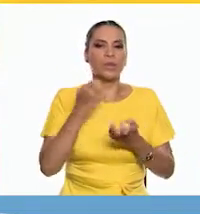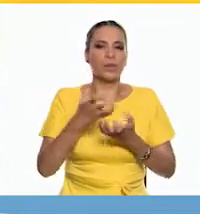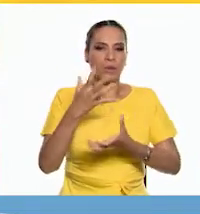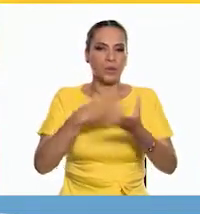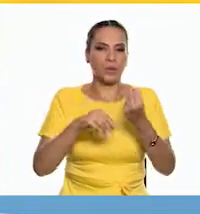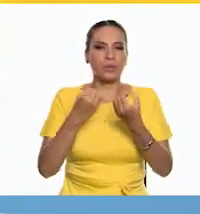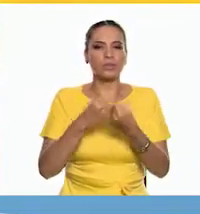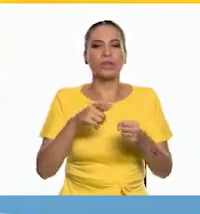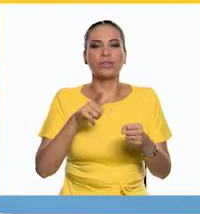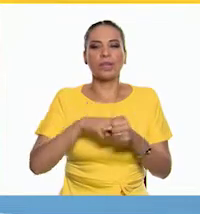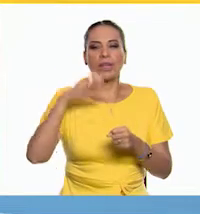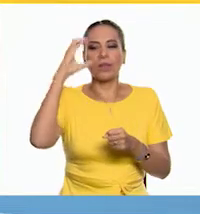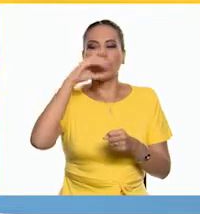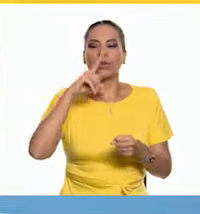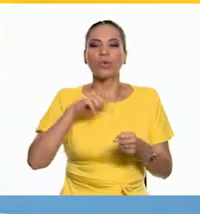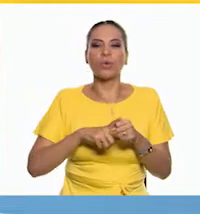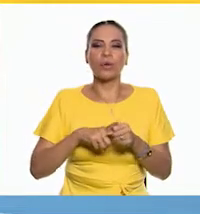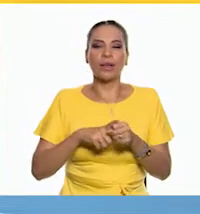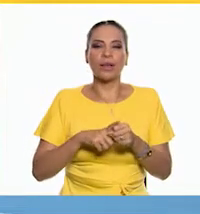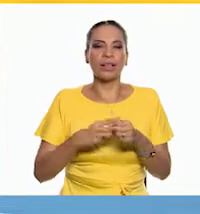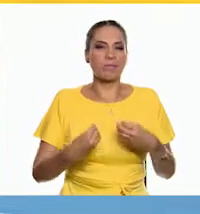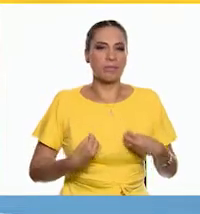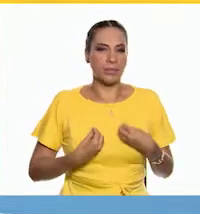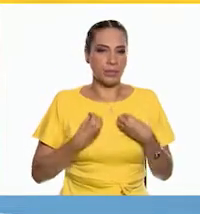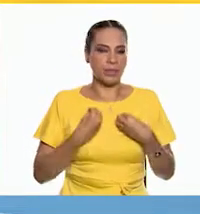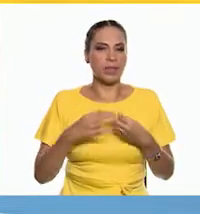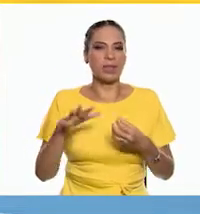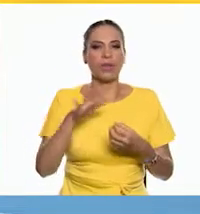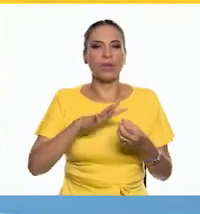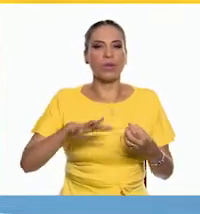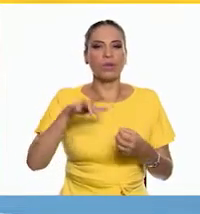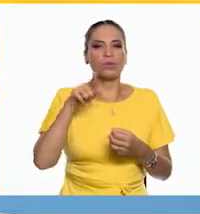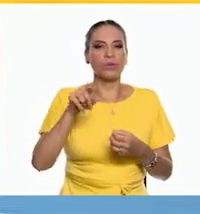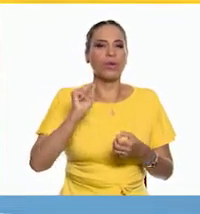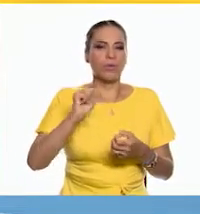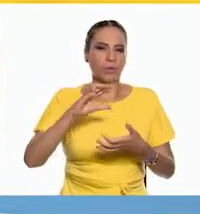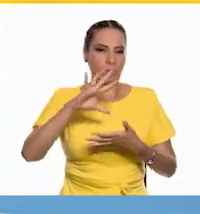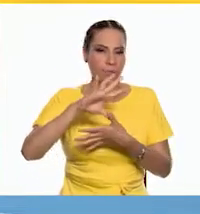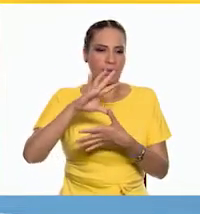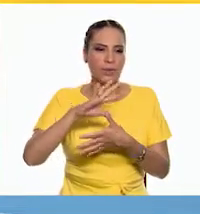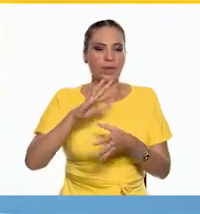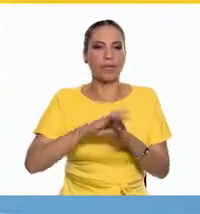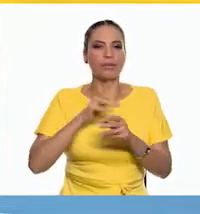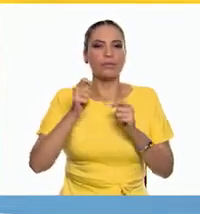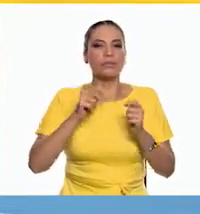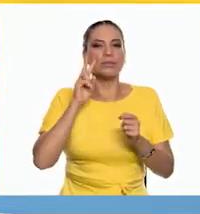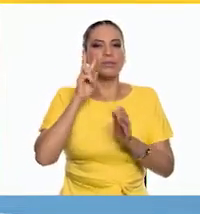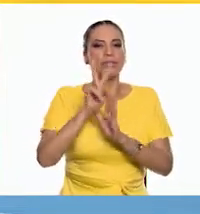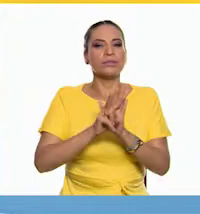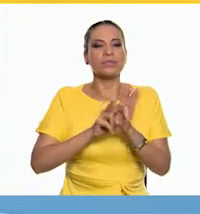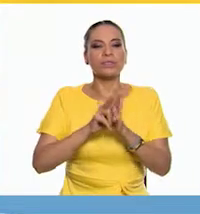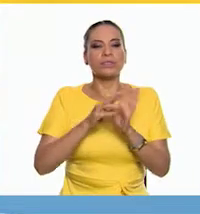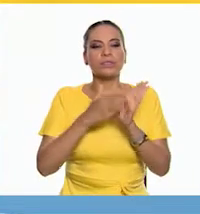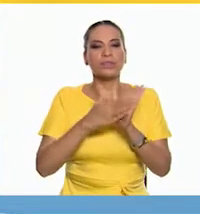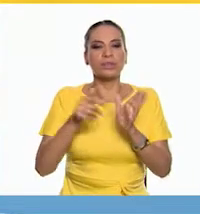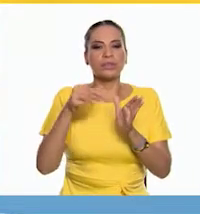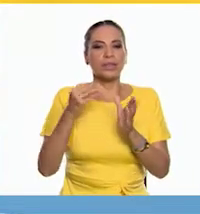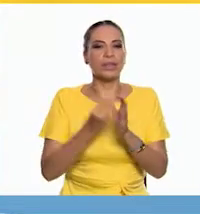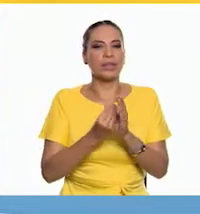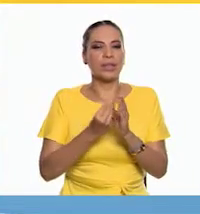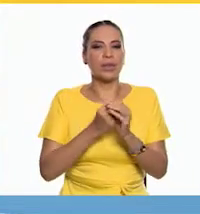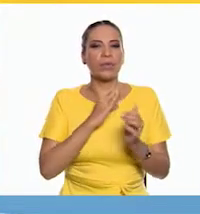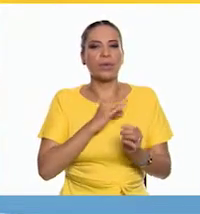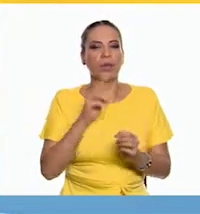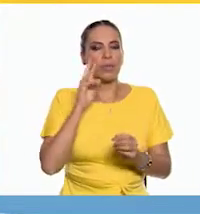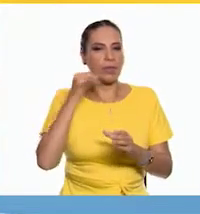económicos, sociales y culturales la vida de las colonias americanas. Y por medio de los videos que observamos durante la clase,